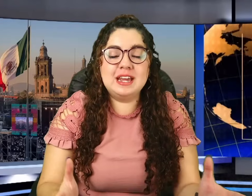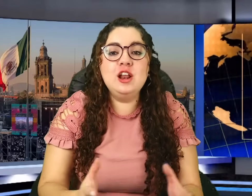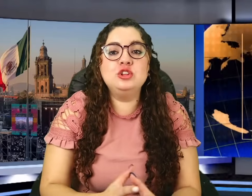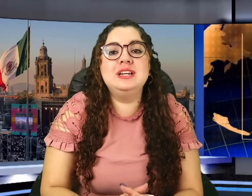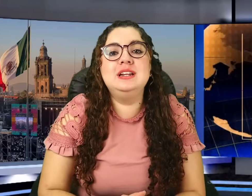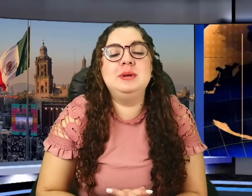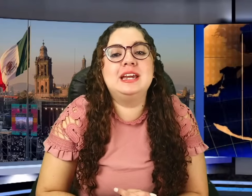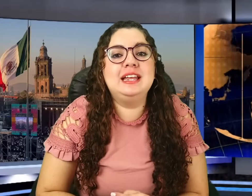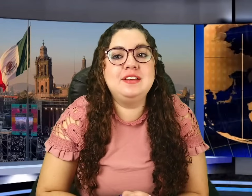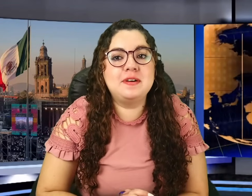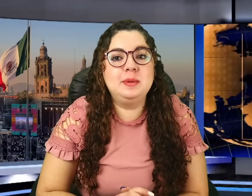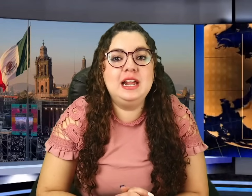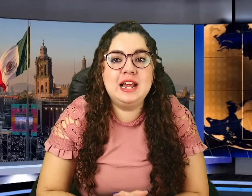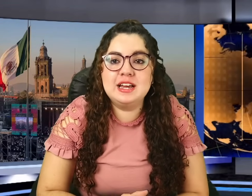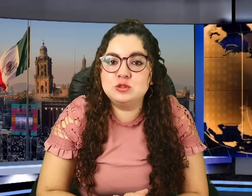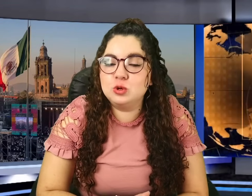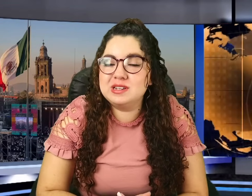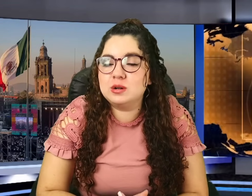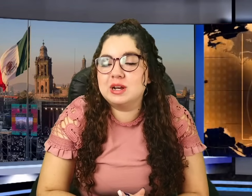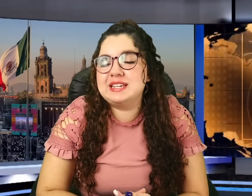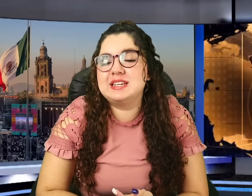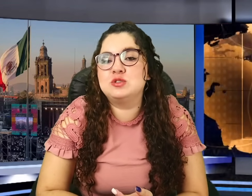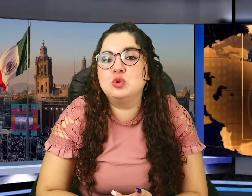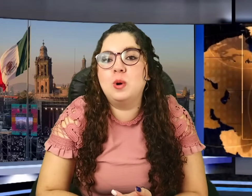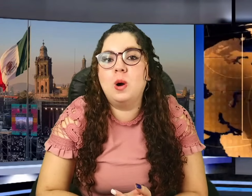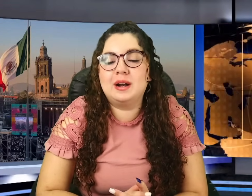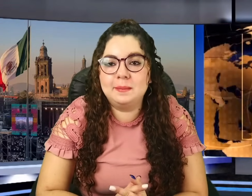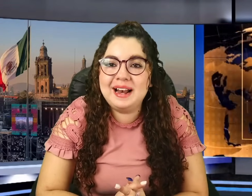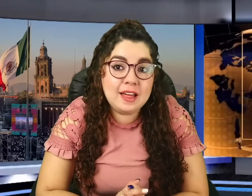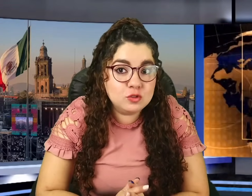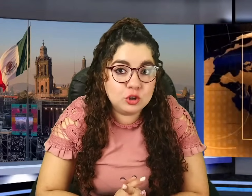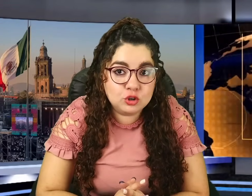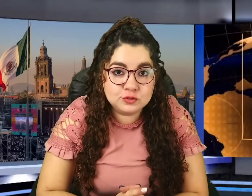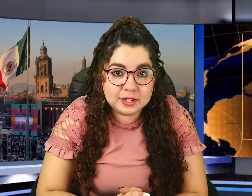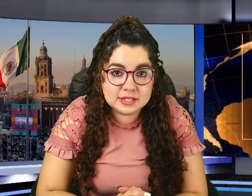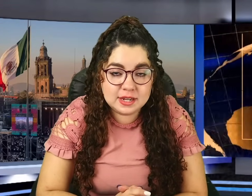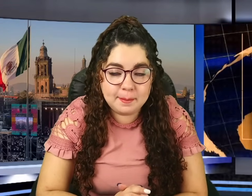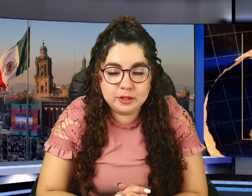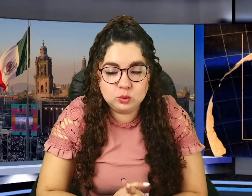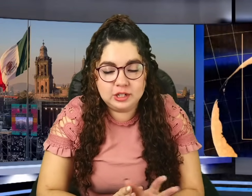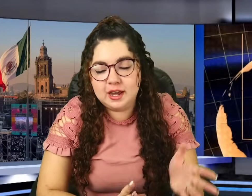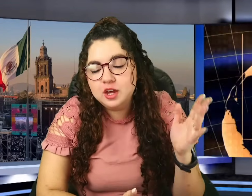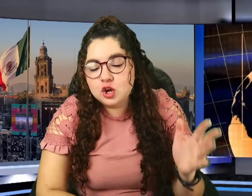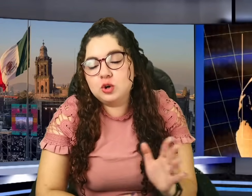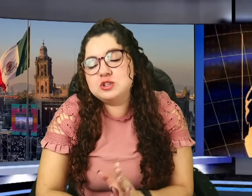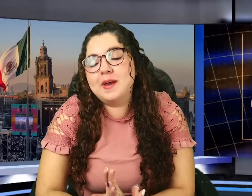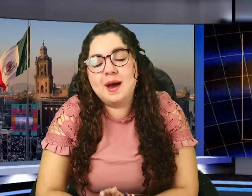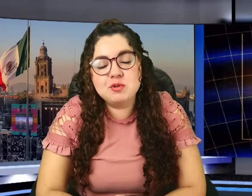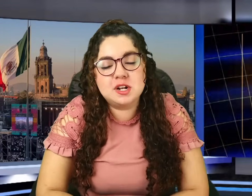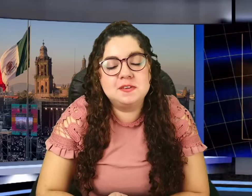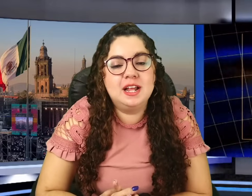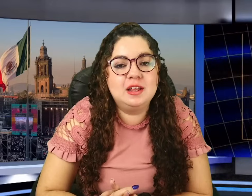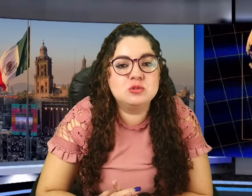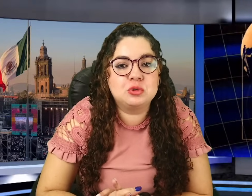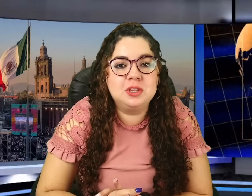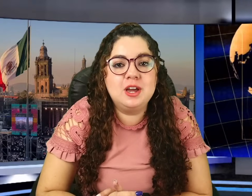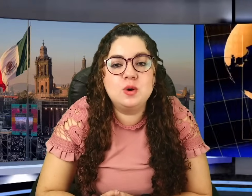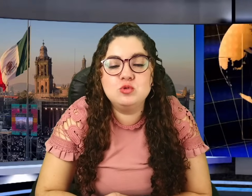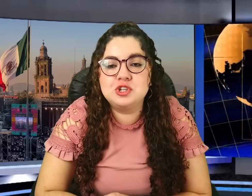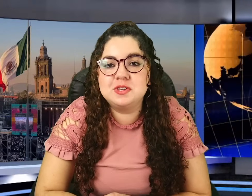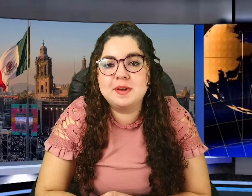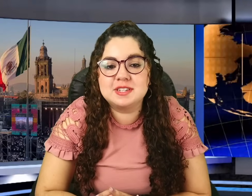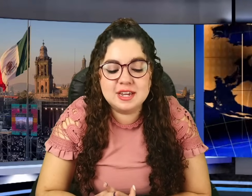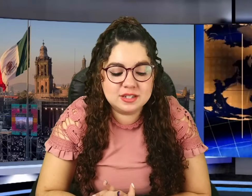Pues ahí lo tienen, mi querida familia, esto es lo que se estuvo revelando en conferencia matutina. Con esto llegamos al final de nuestro